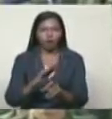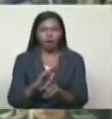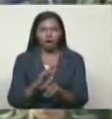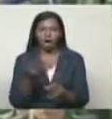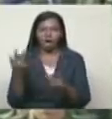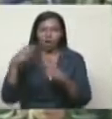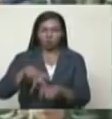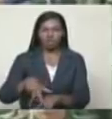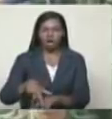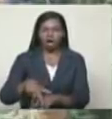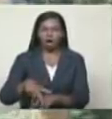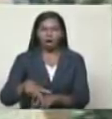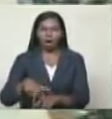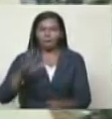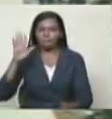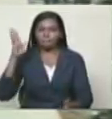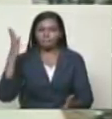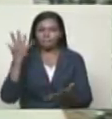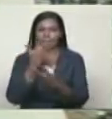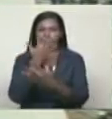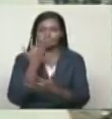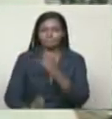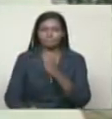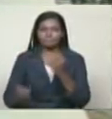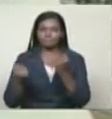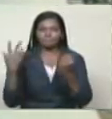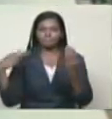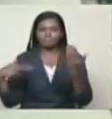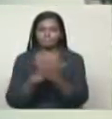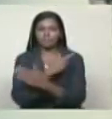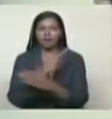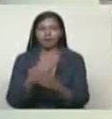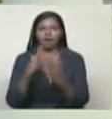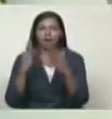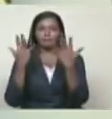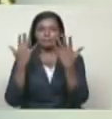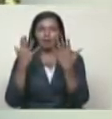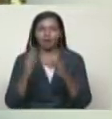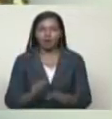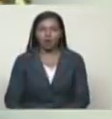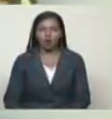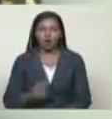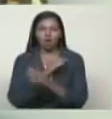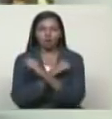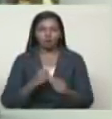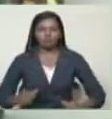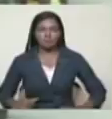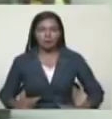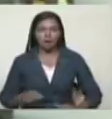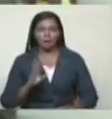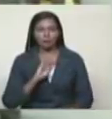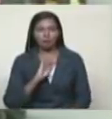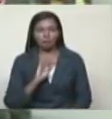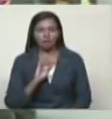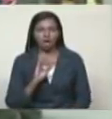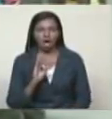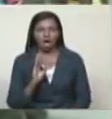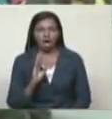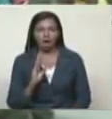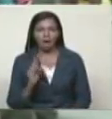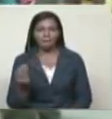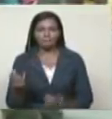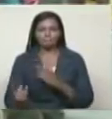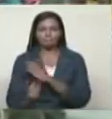Derrotarlo de tajo, cortarle las manos y decir en la Fuerza Armada Nacional Bolivariana, no más